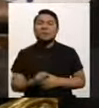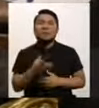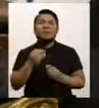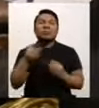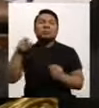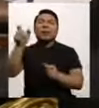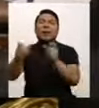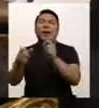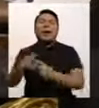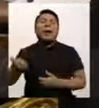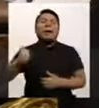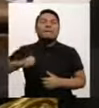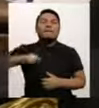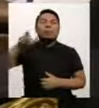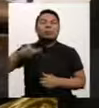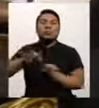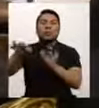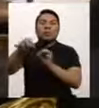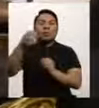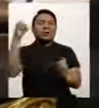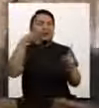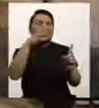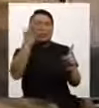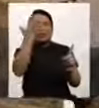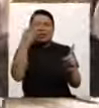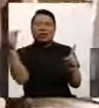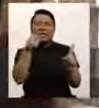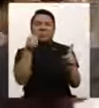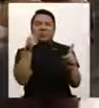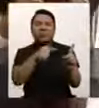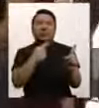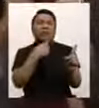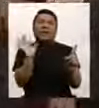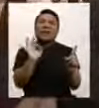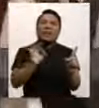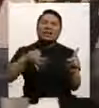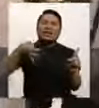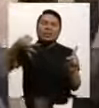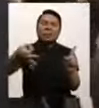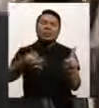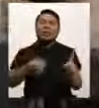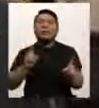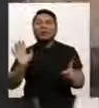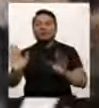Pablo de la Flor a la labor de los presidentes regionales en las tareas de reconstrucción fue un